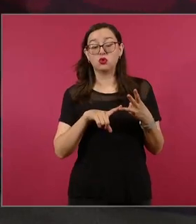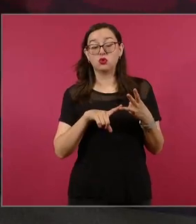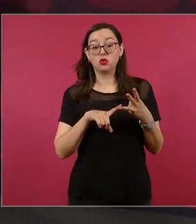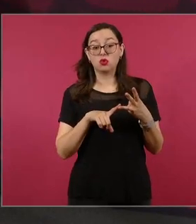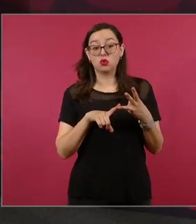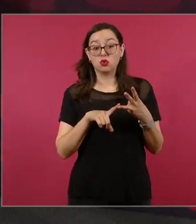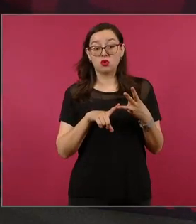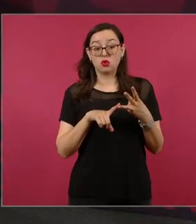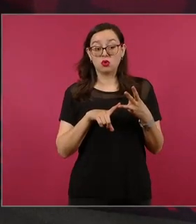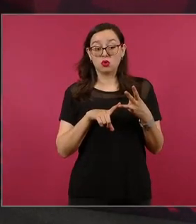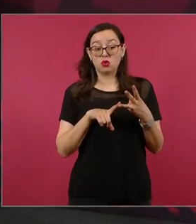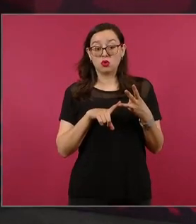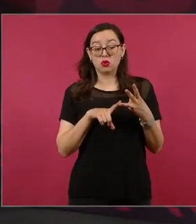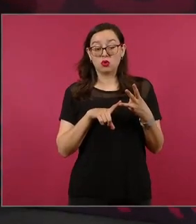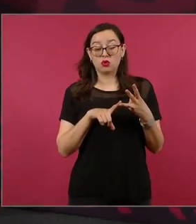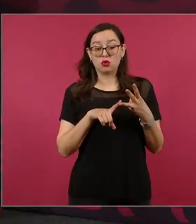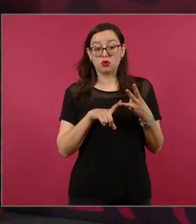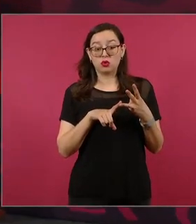ni